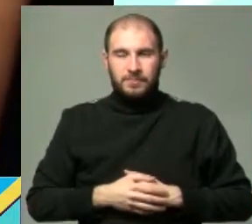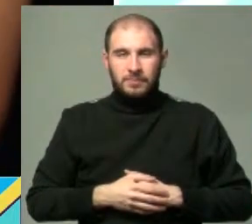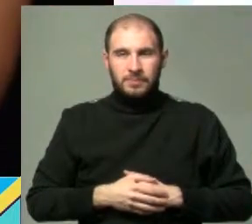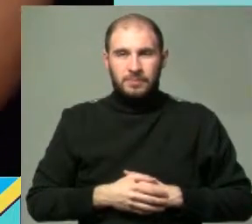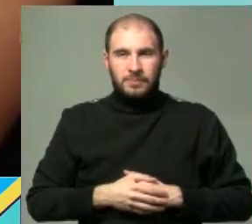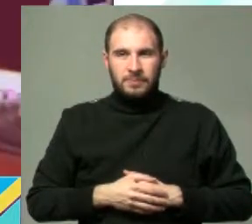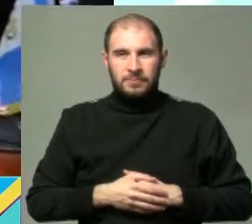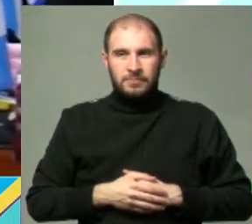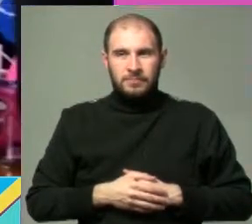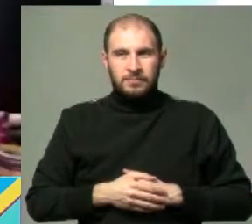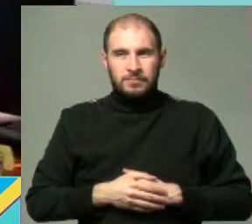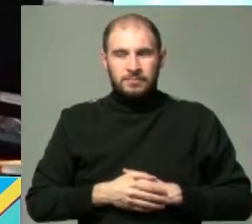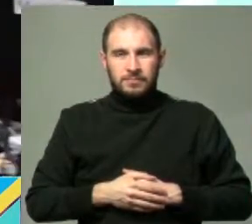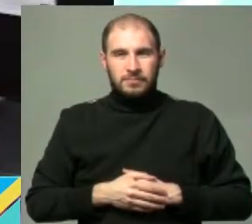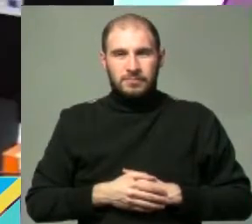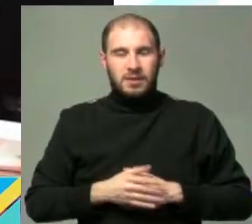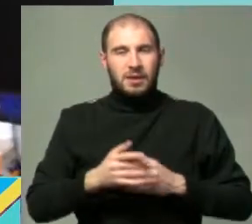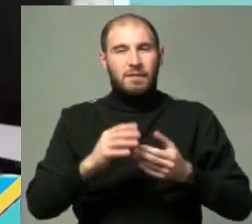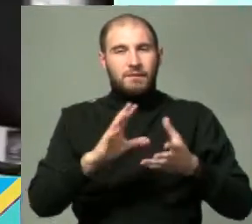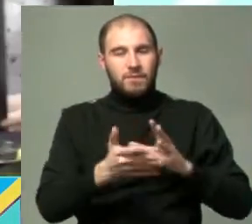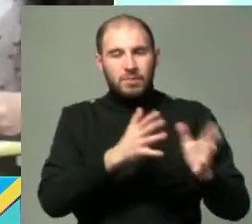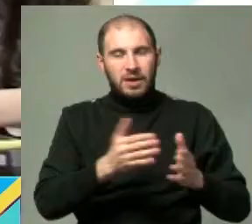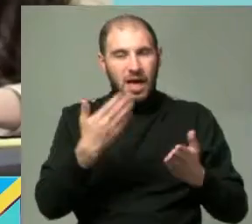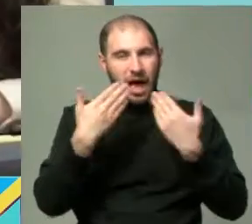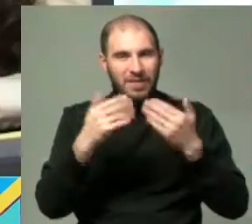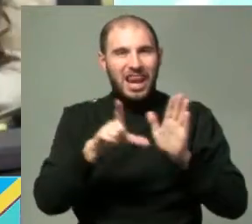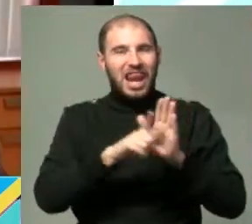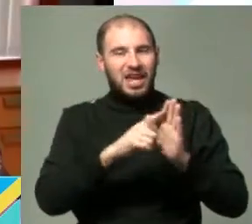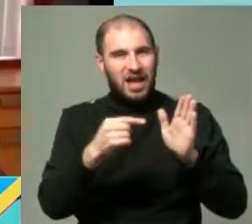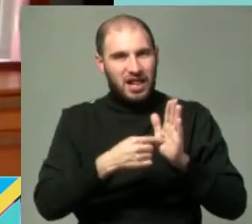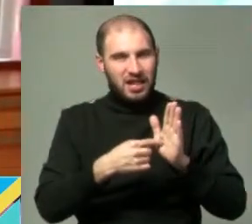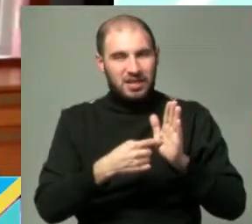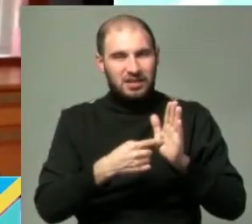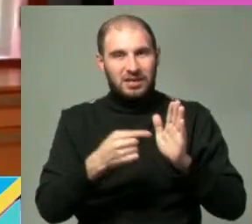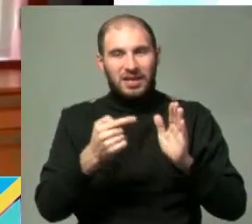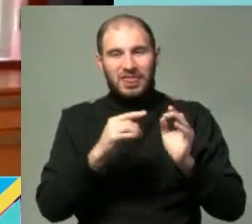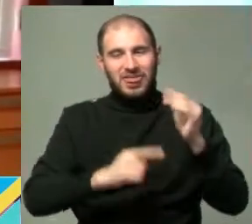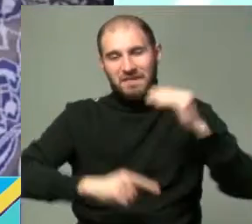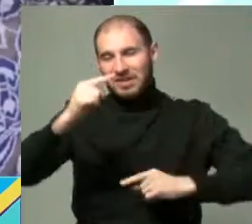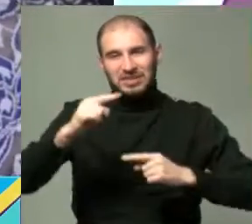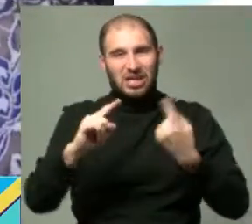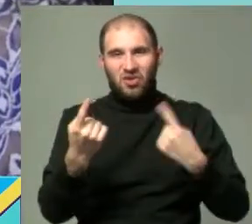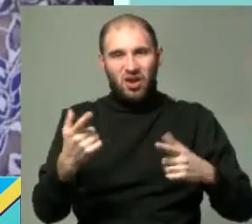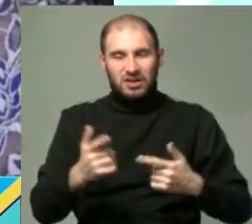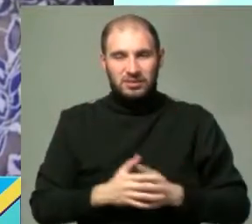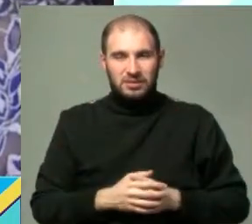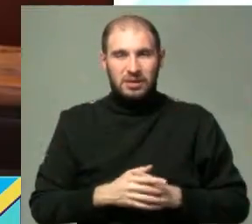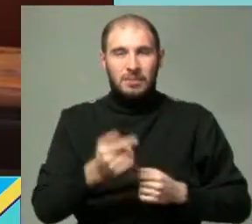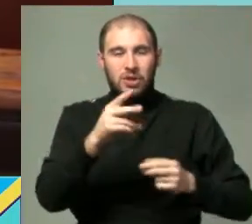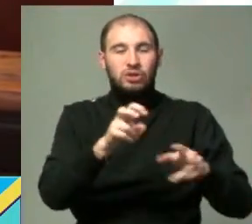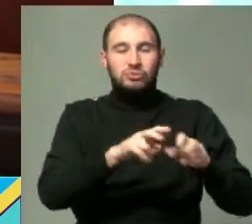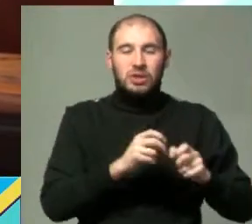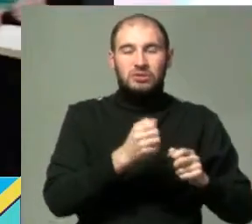bueno, a ver, el esquema, cuando hablamos legalmente, no hay una diferenciación entre lo que cobra